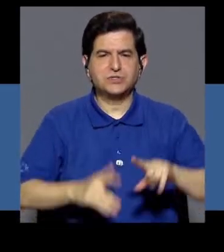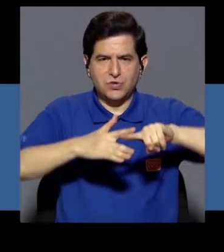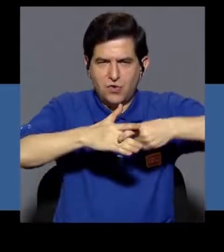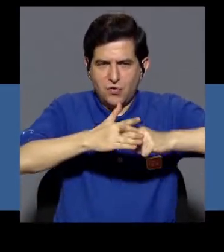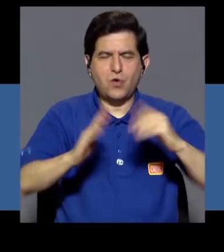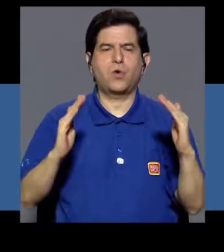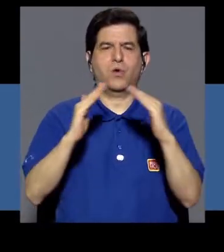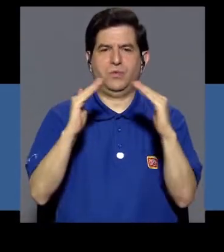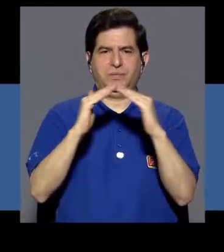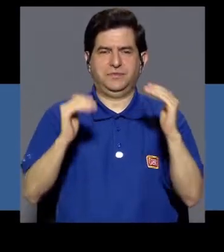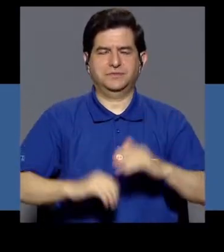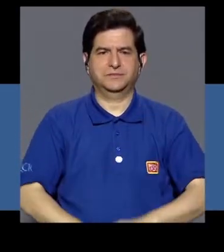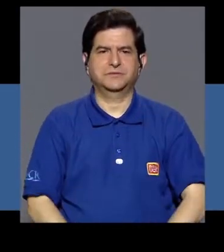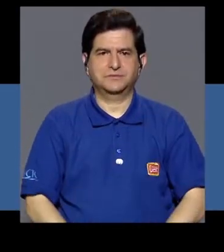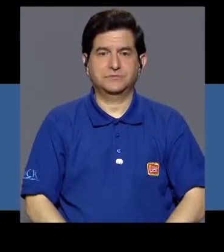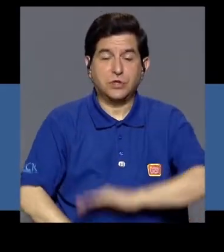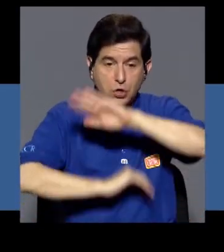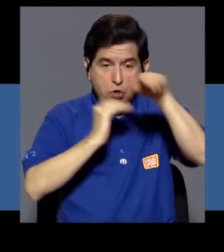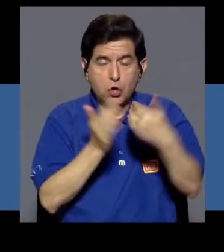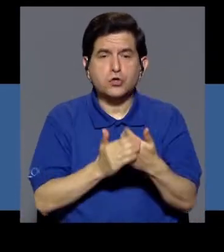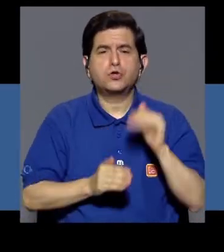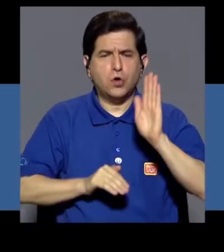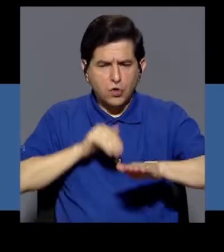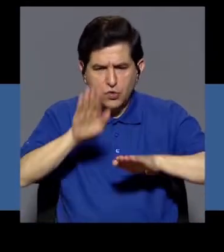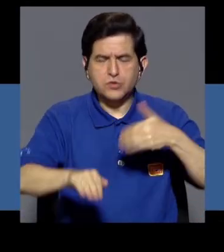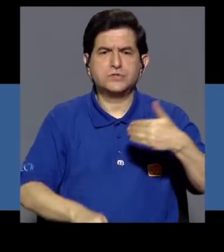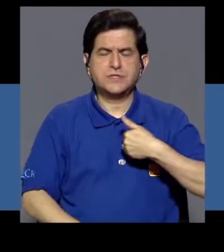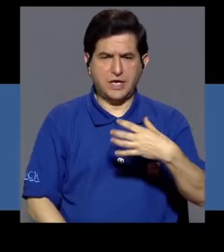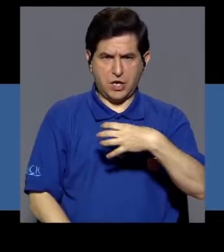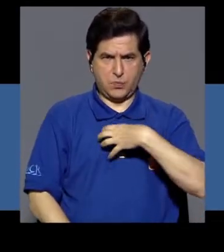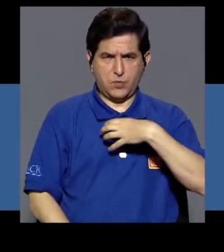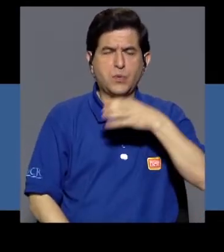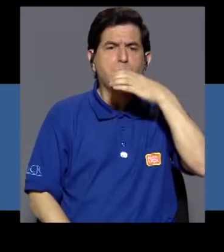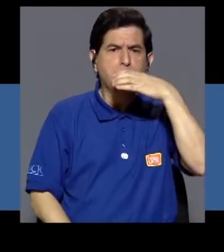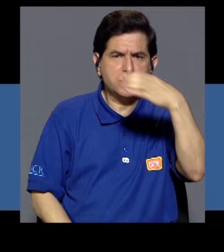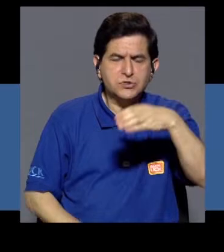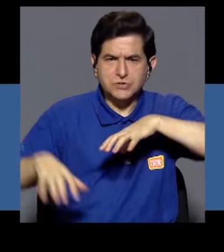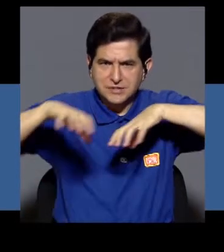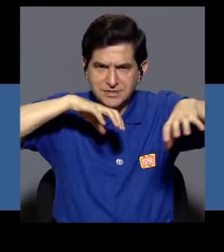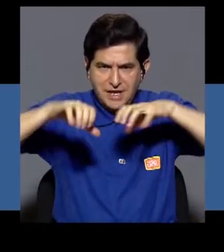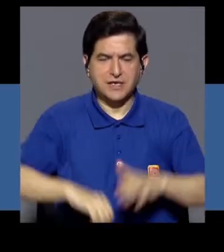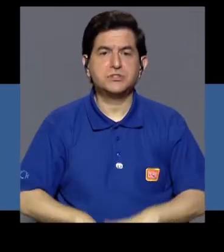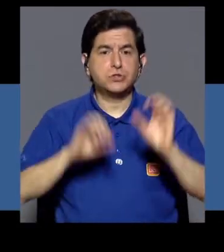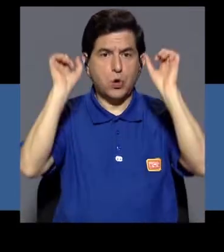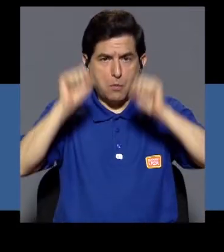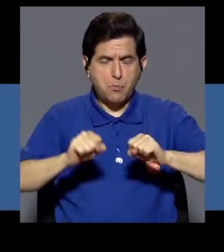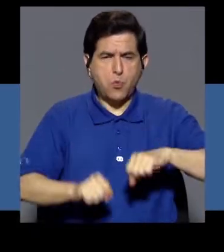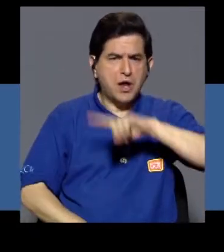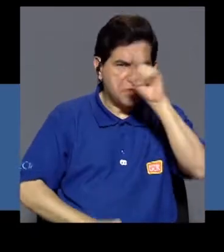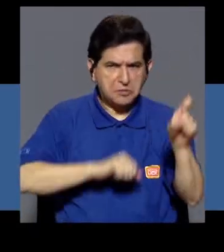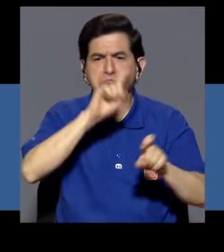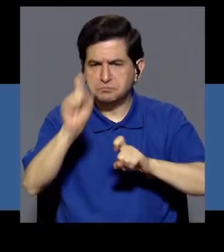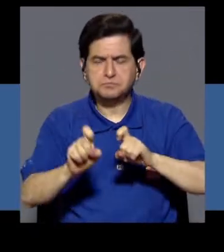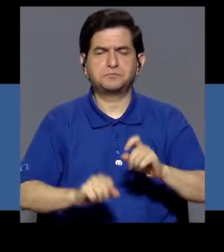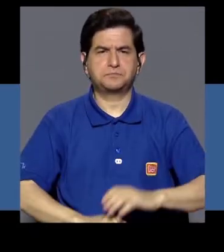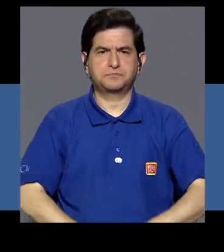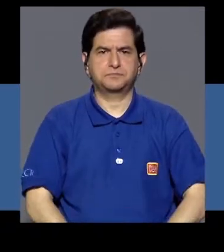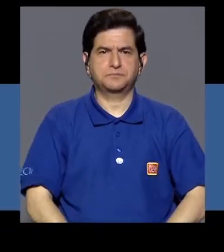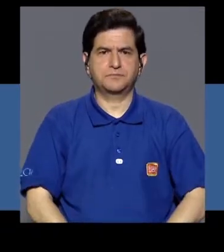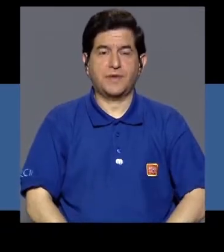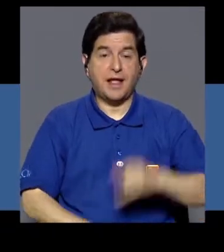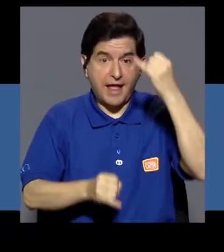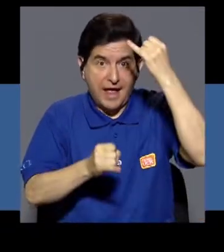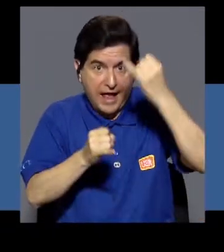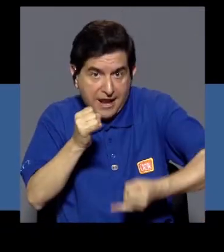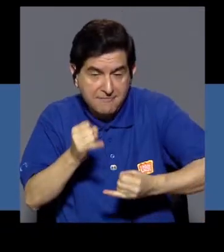para restaurar la convivencia. Todos estos pasos tienen sus propias recomendaciones de acción que pueden ser